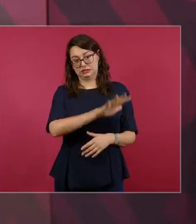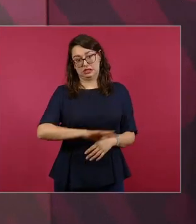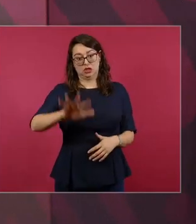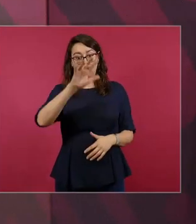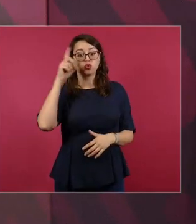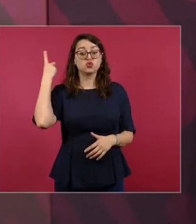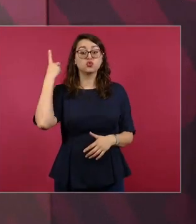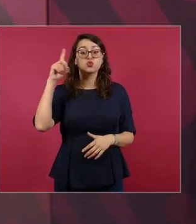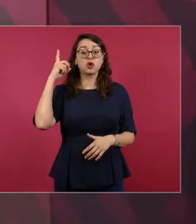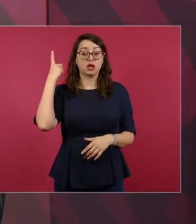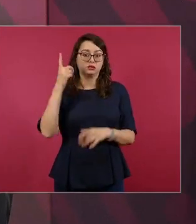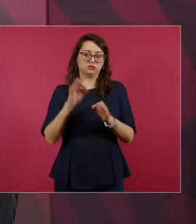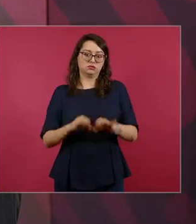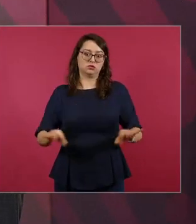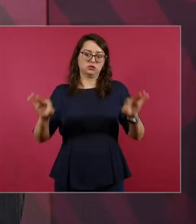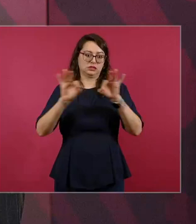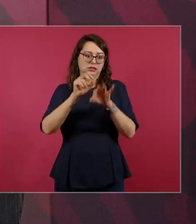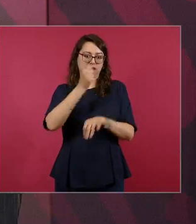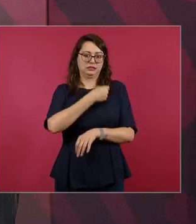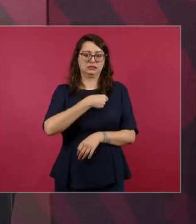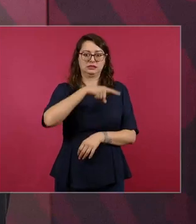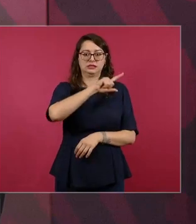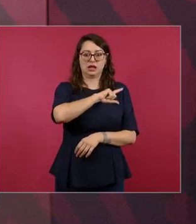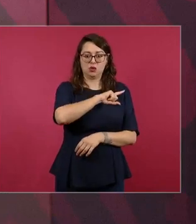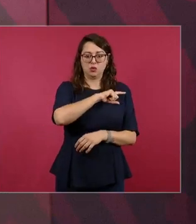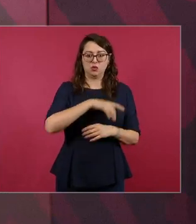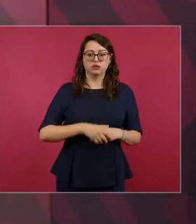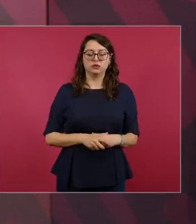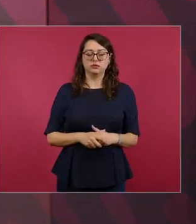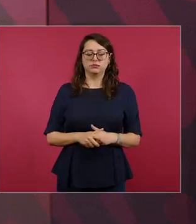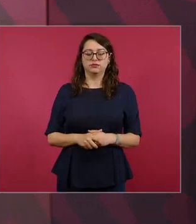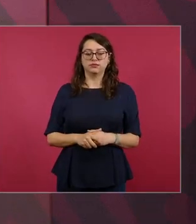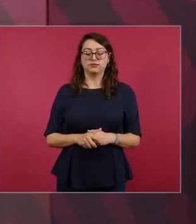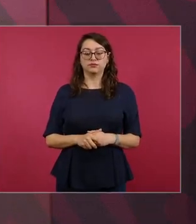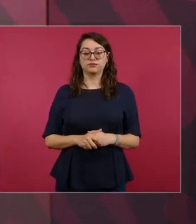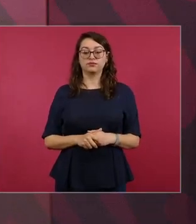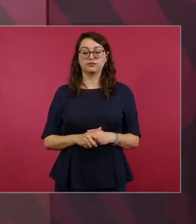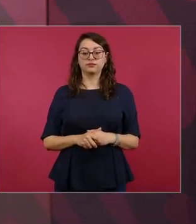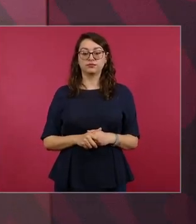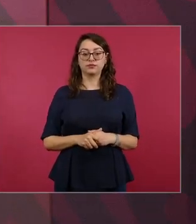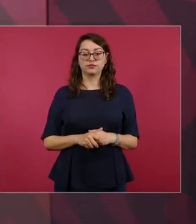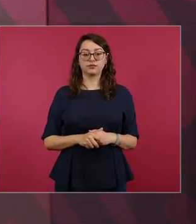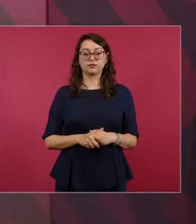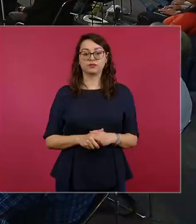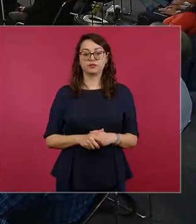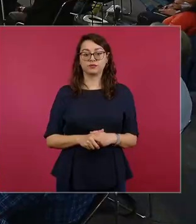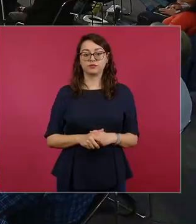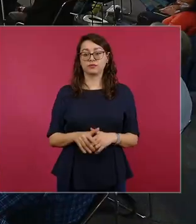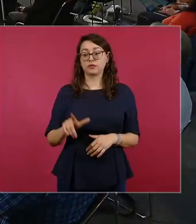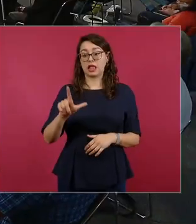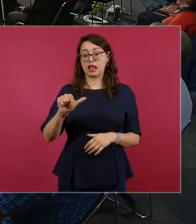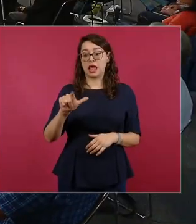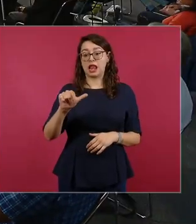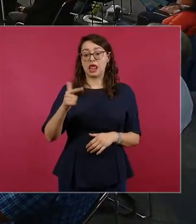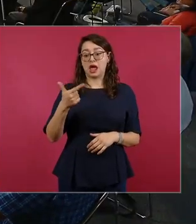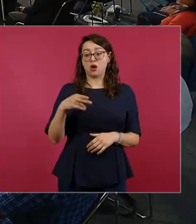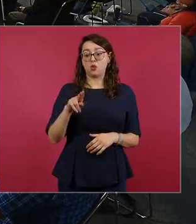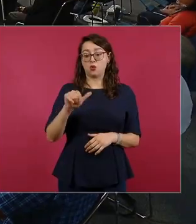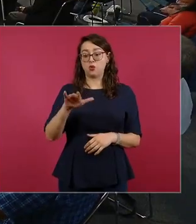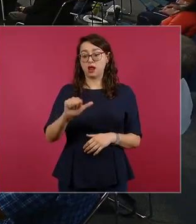tenemos que terminar el acueducto agua sana para la laguna